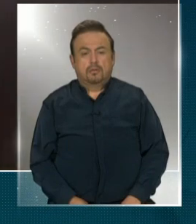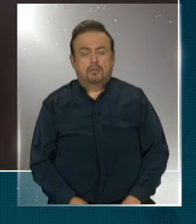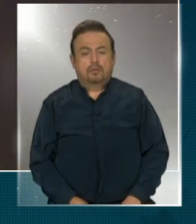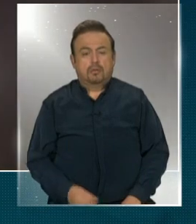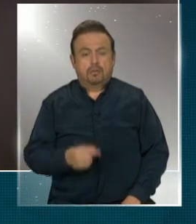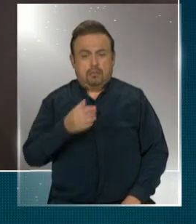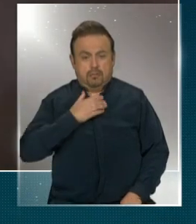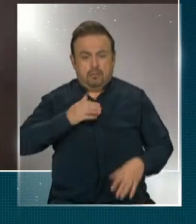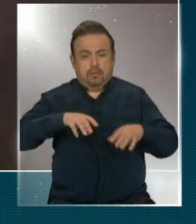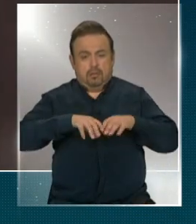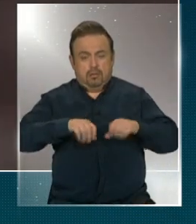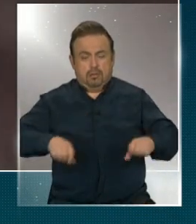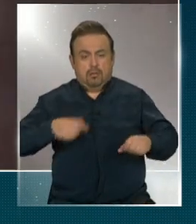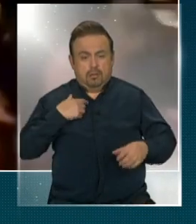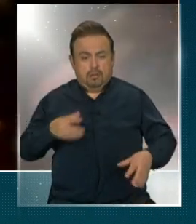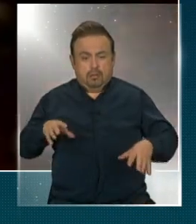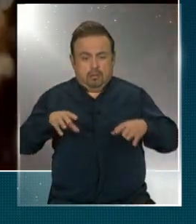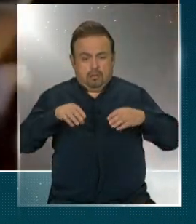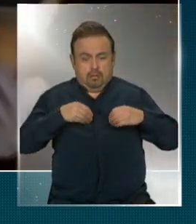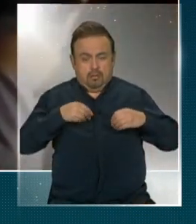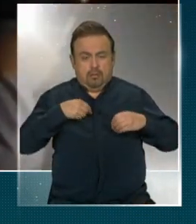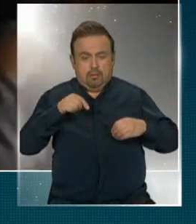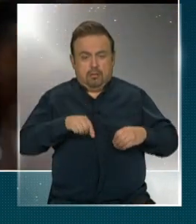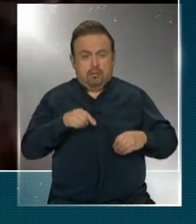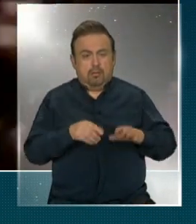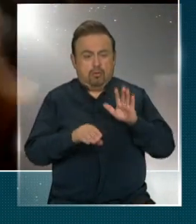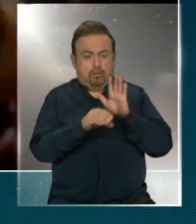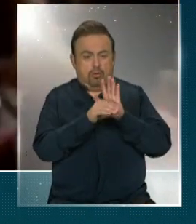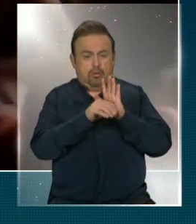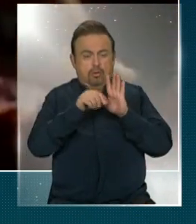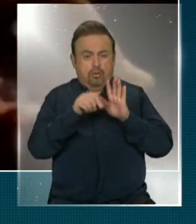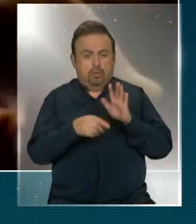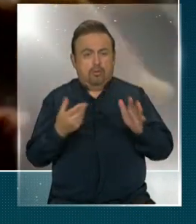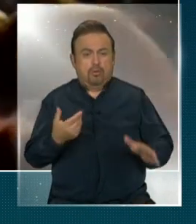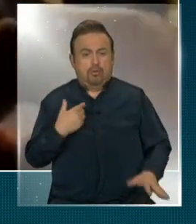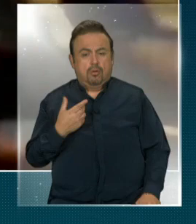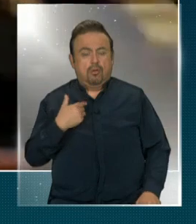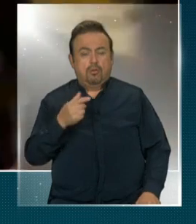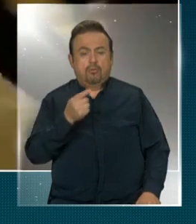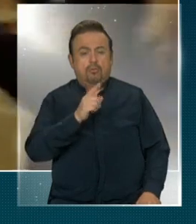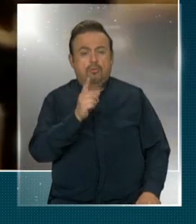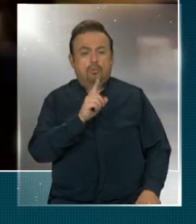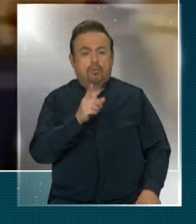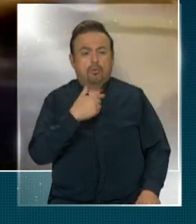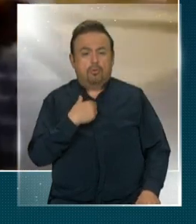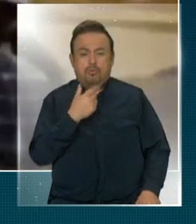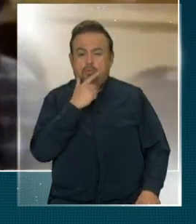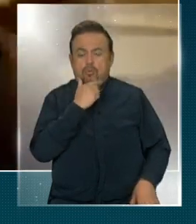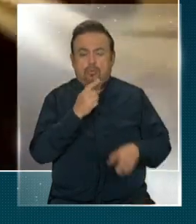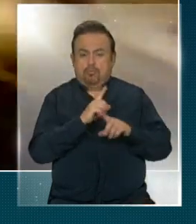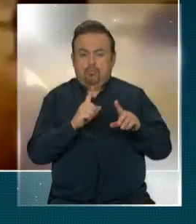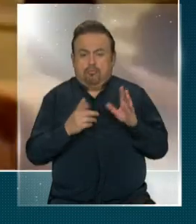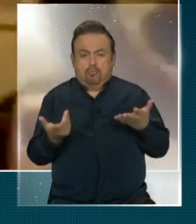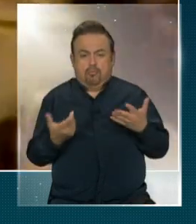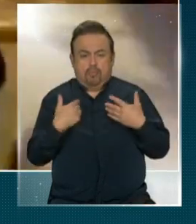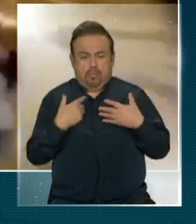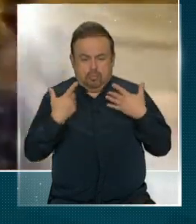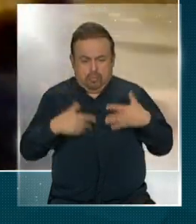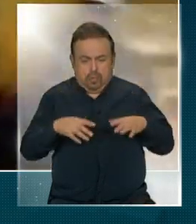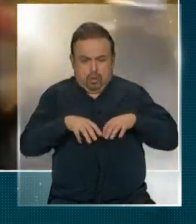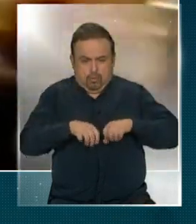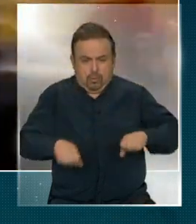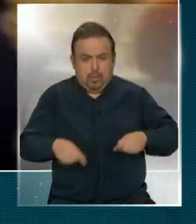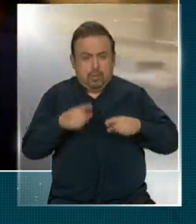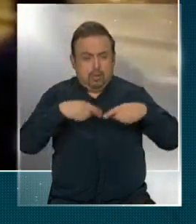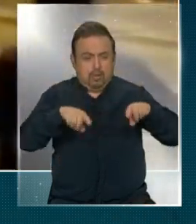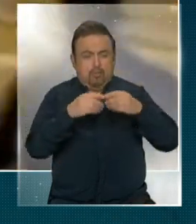Fue mi compromiso desde que asumí este cargo constitucional, que nunca estuvo en duda. Sé que